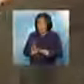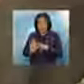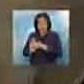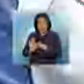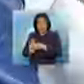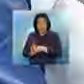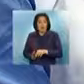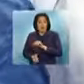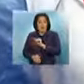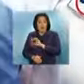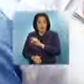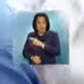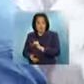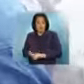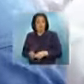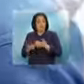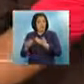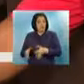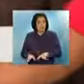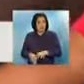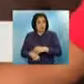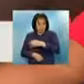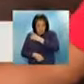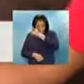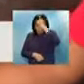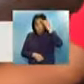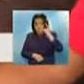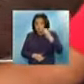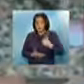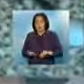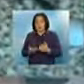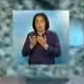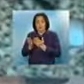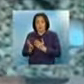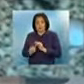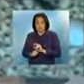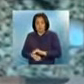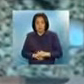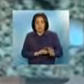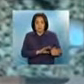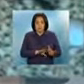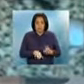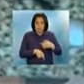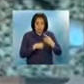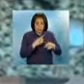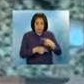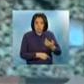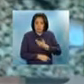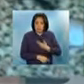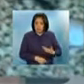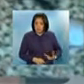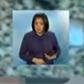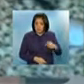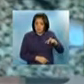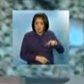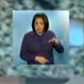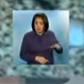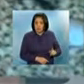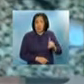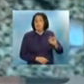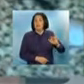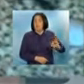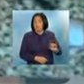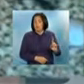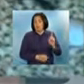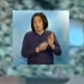podría perder su grado de doctor en educación. Les contamos ahora que el presidente Pedro Pablo Kuczynski y la primera dama